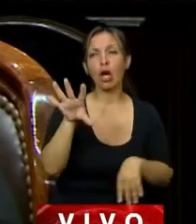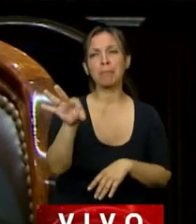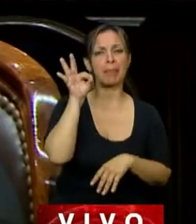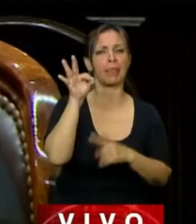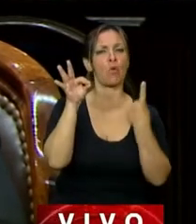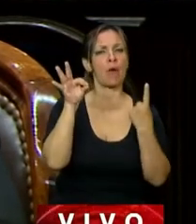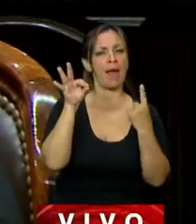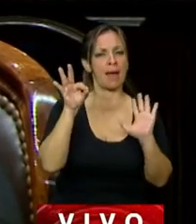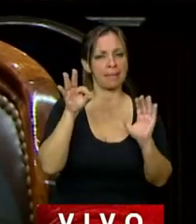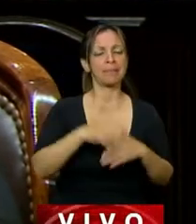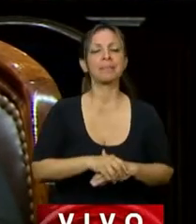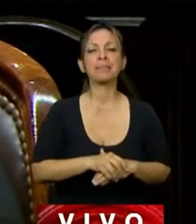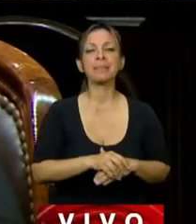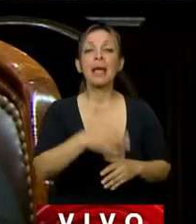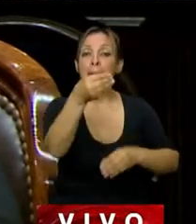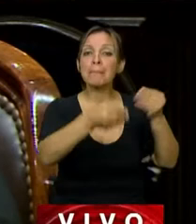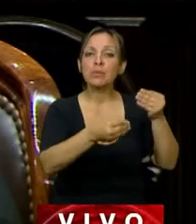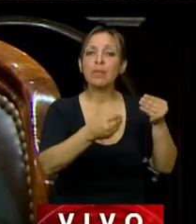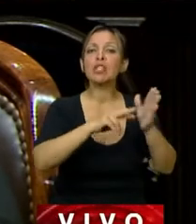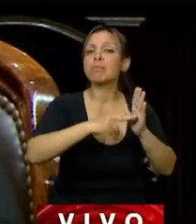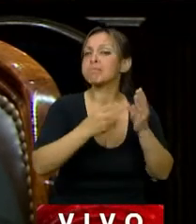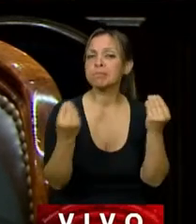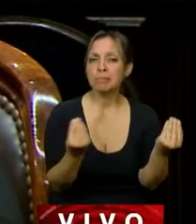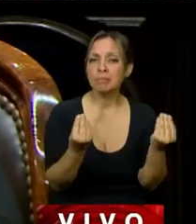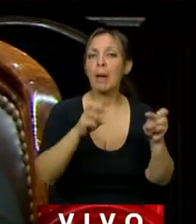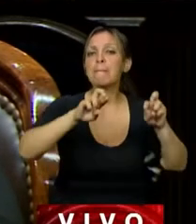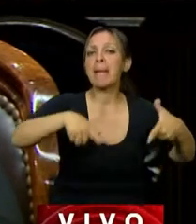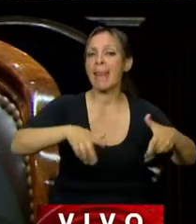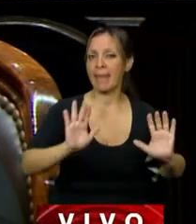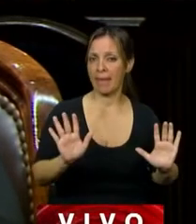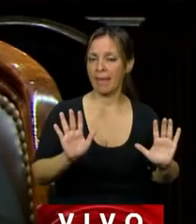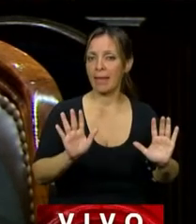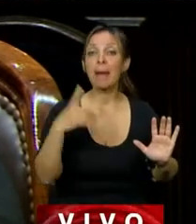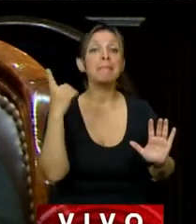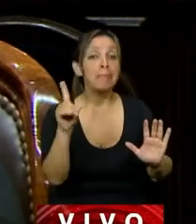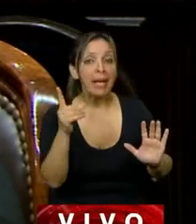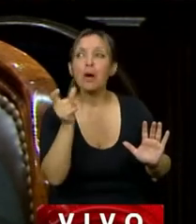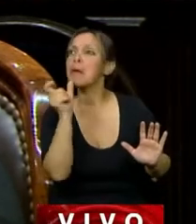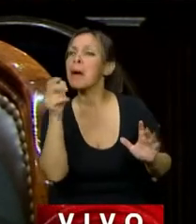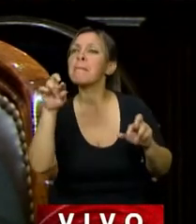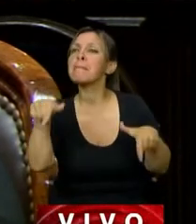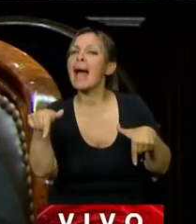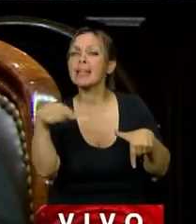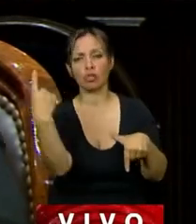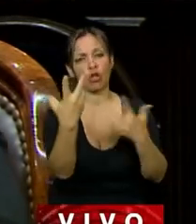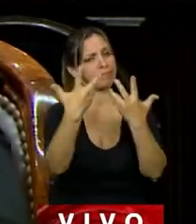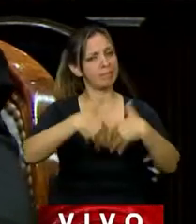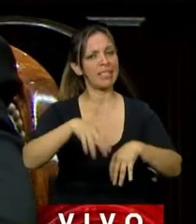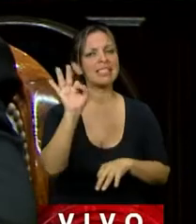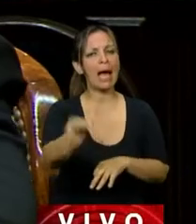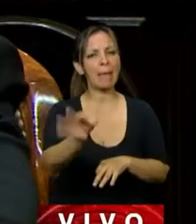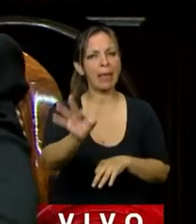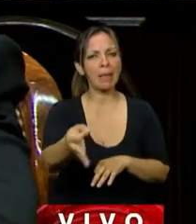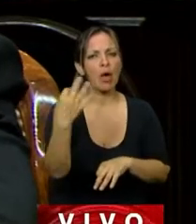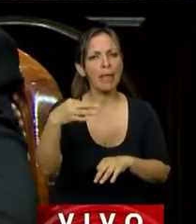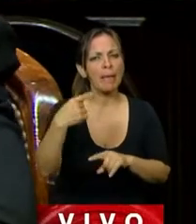una, que el presupuesto es un plan, pero todos cuando hablamos de plan sabemos que tenemos